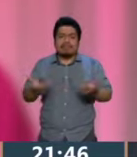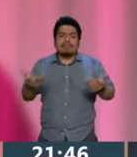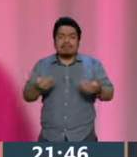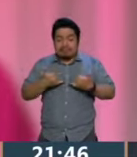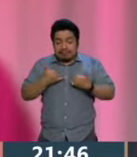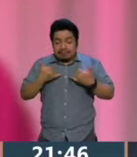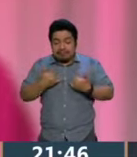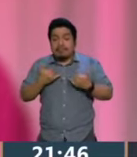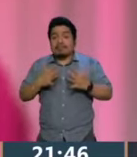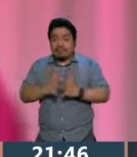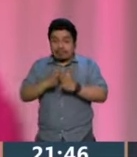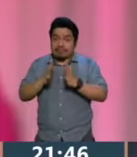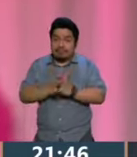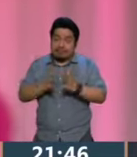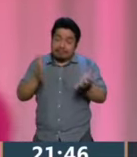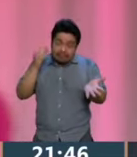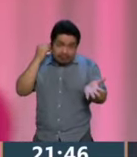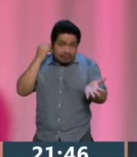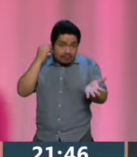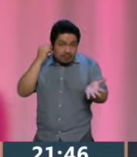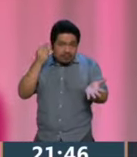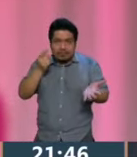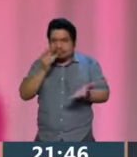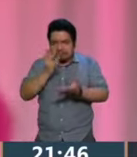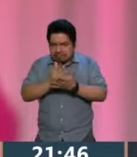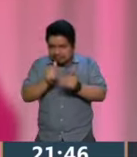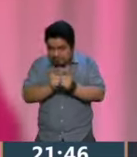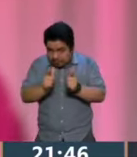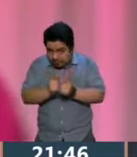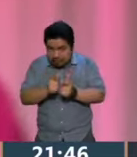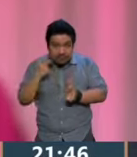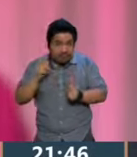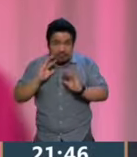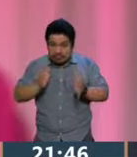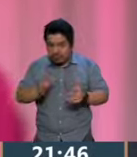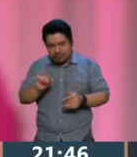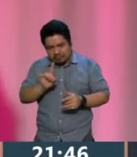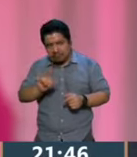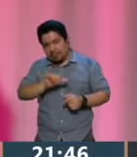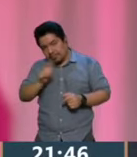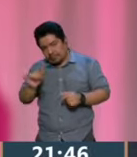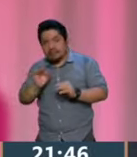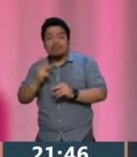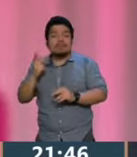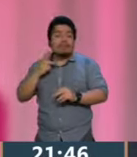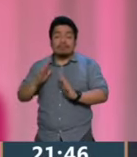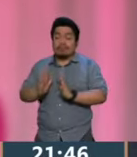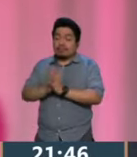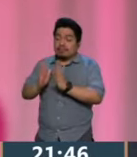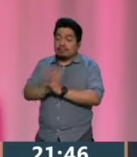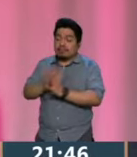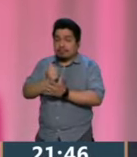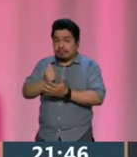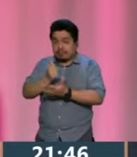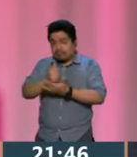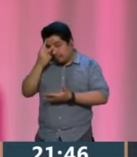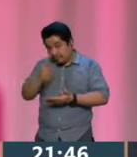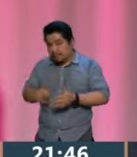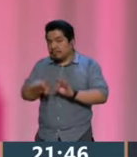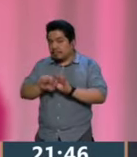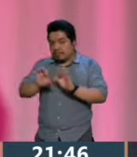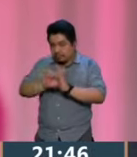jóvenes, participar. Y insisto en el tema de no solo partidos políticos, porque hay otros mecanismos de participación política en esta ciudad, desde la